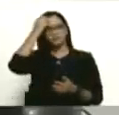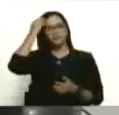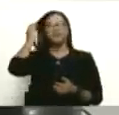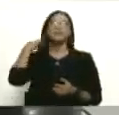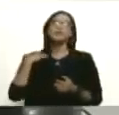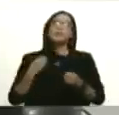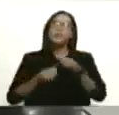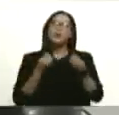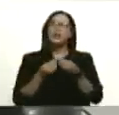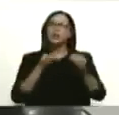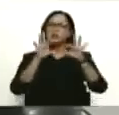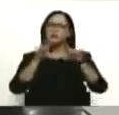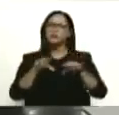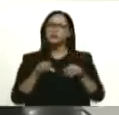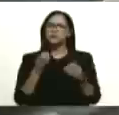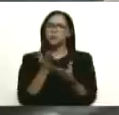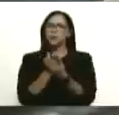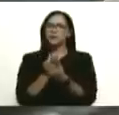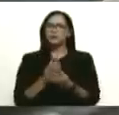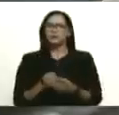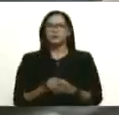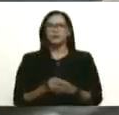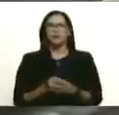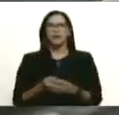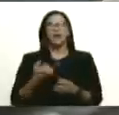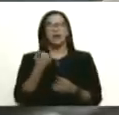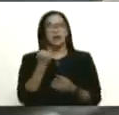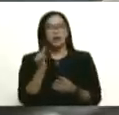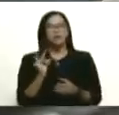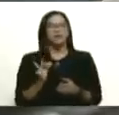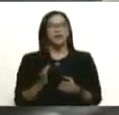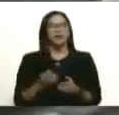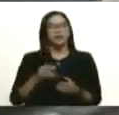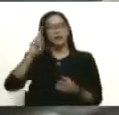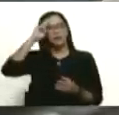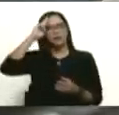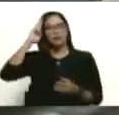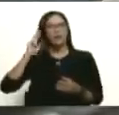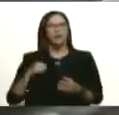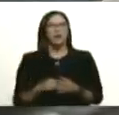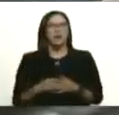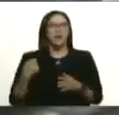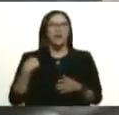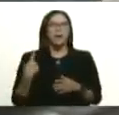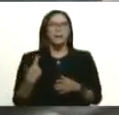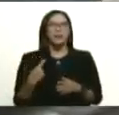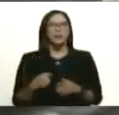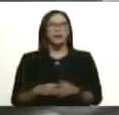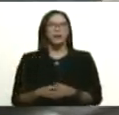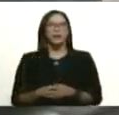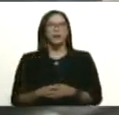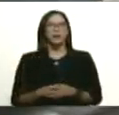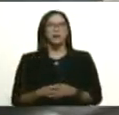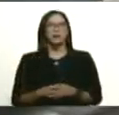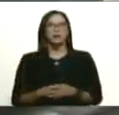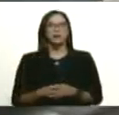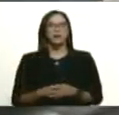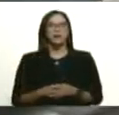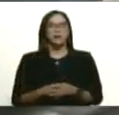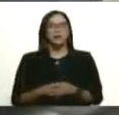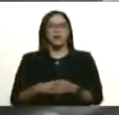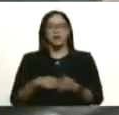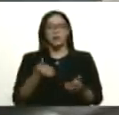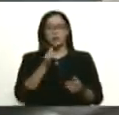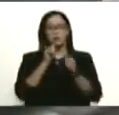documental? Bueno, hay varias razones, ¿no? La primera es que el documental